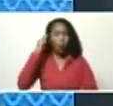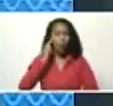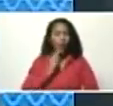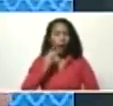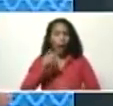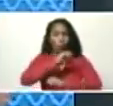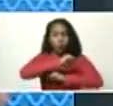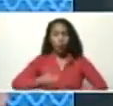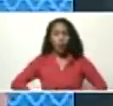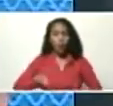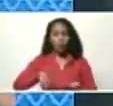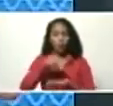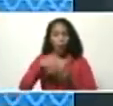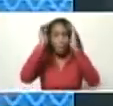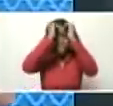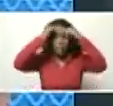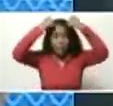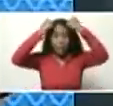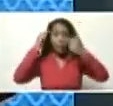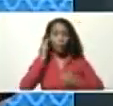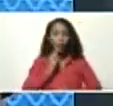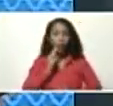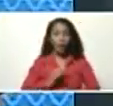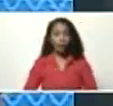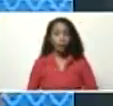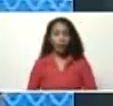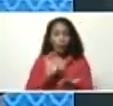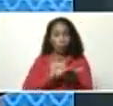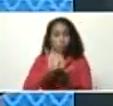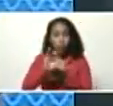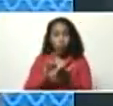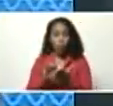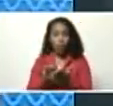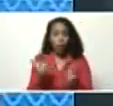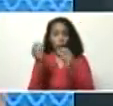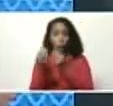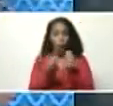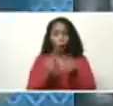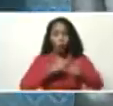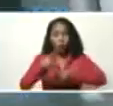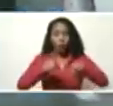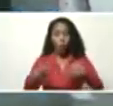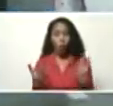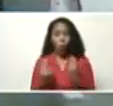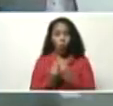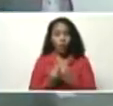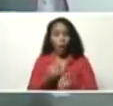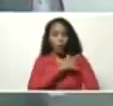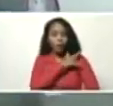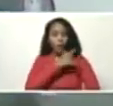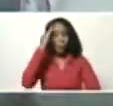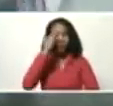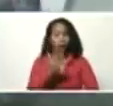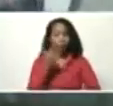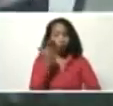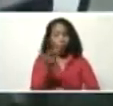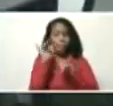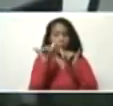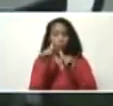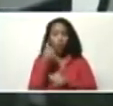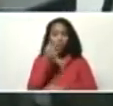Guardia Nacional, de la Milicia Bolivariana, del Comando Estratégico a través de su dirección conjunta, de la Universidad Militar, como usted mismo lo